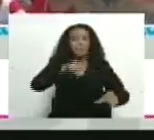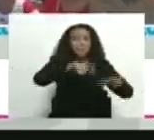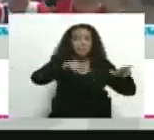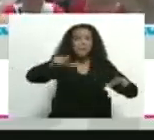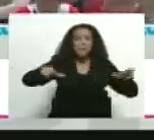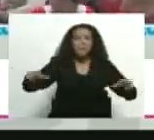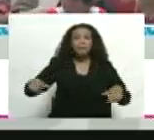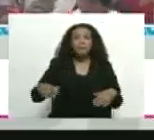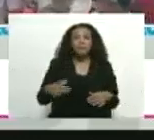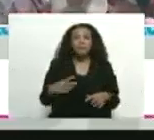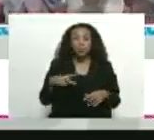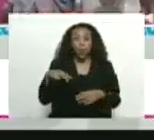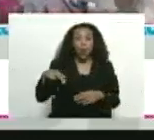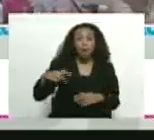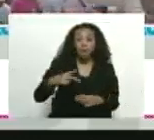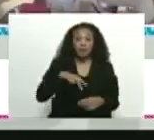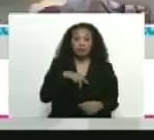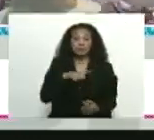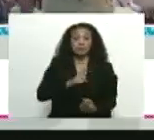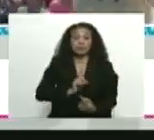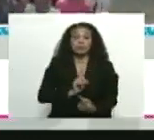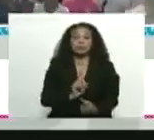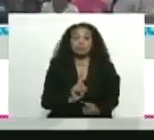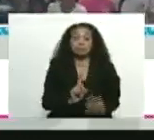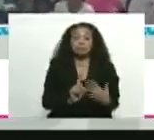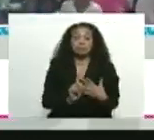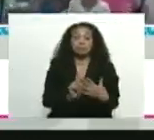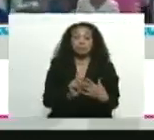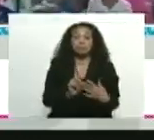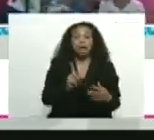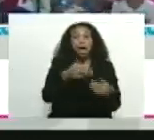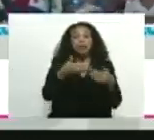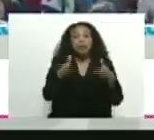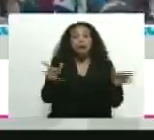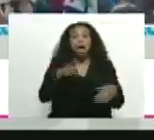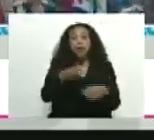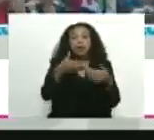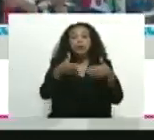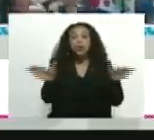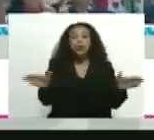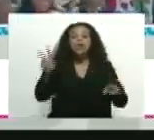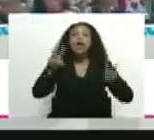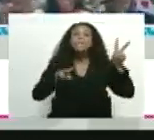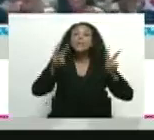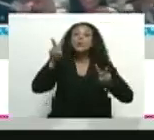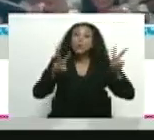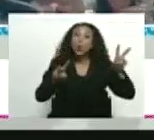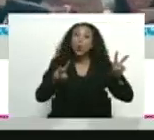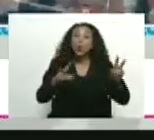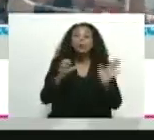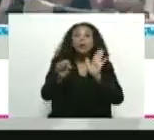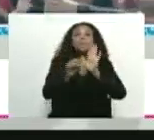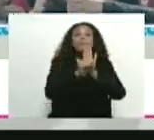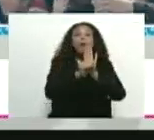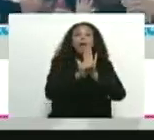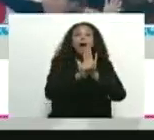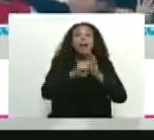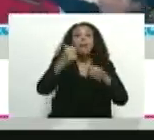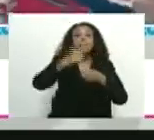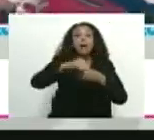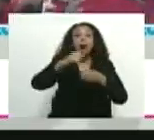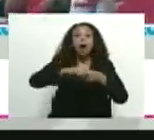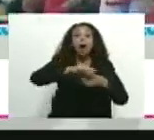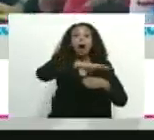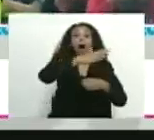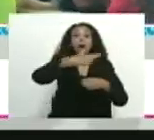Yo caminé cuando llegué a inaugurar la plaza de la exposición simbólica de la Batalla Naval del